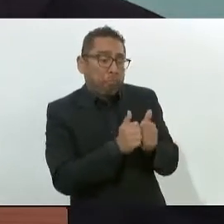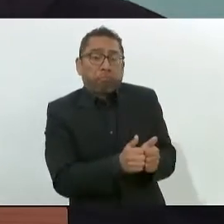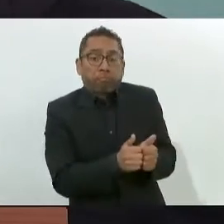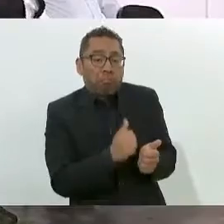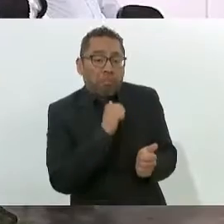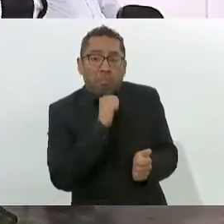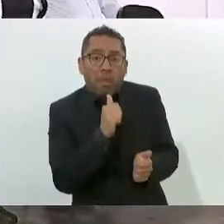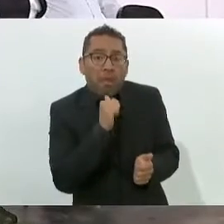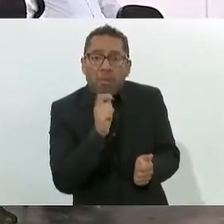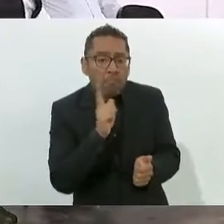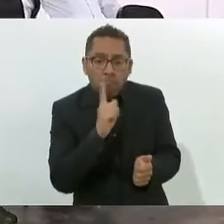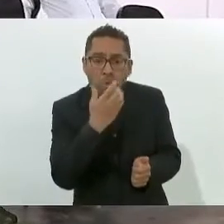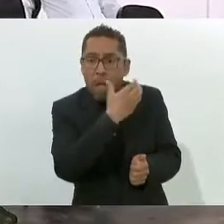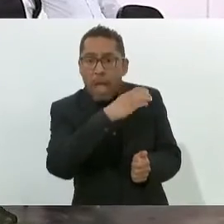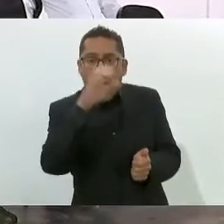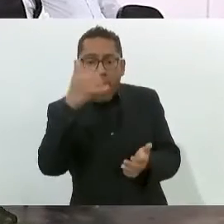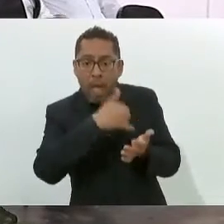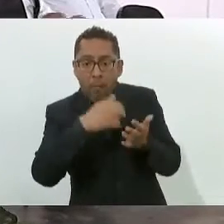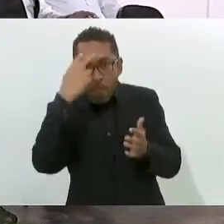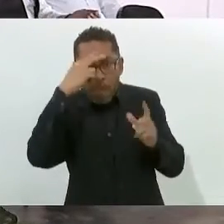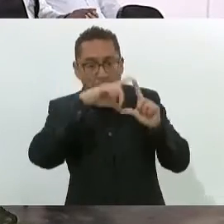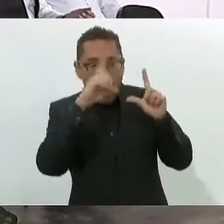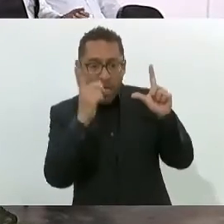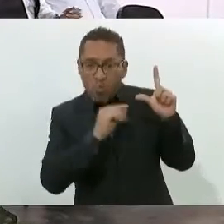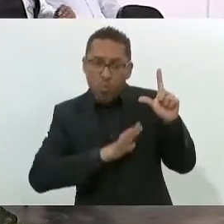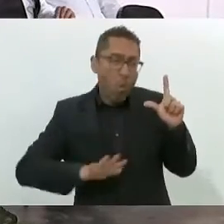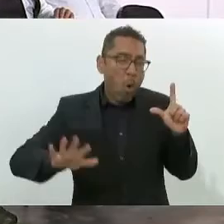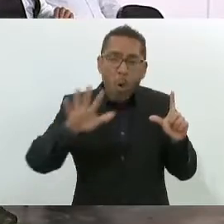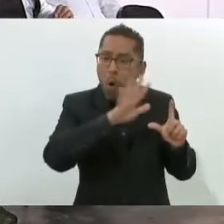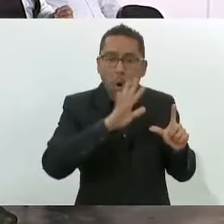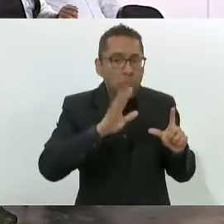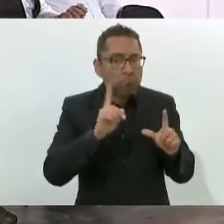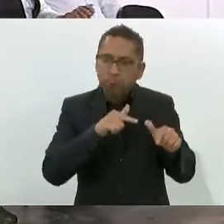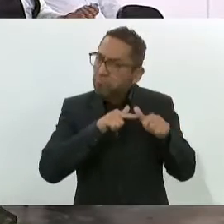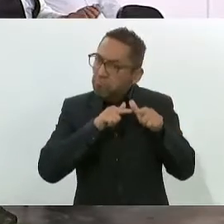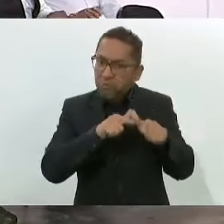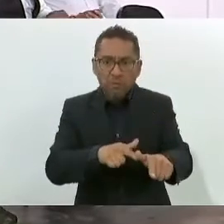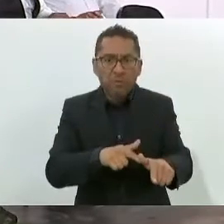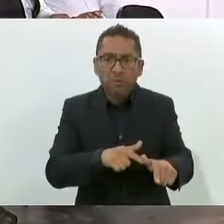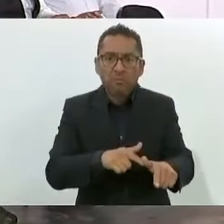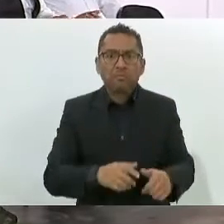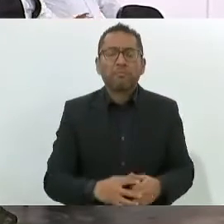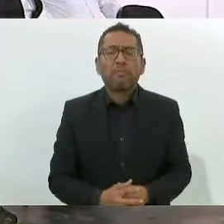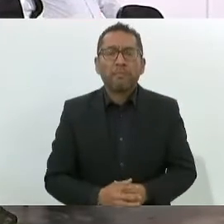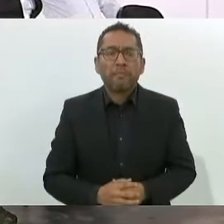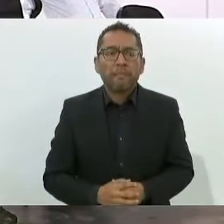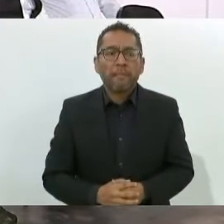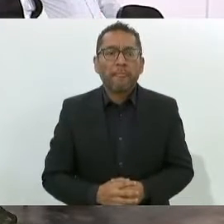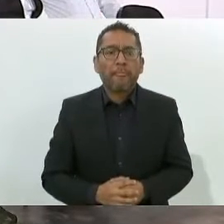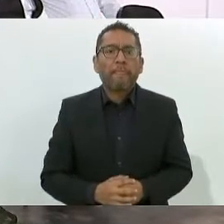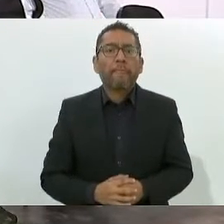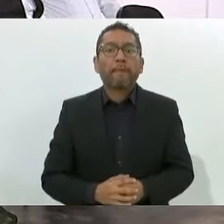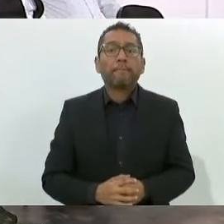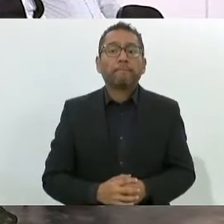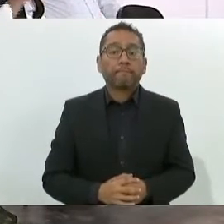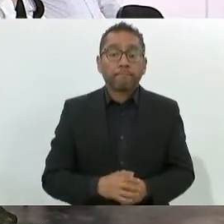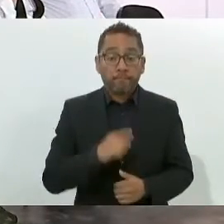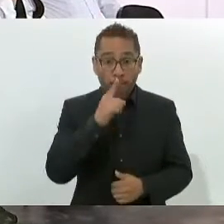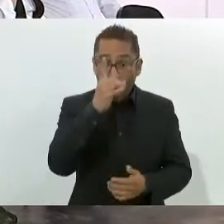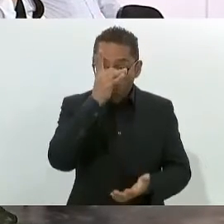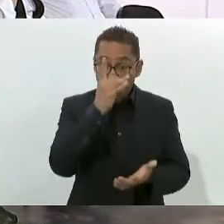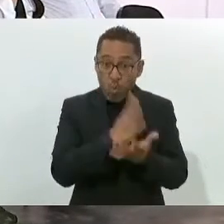agrícola del país. Por el contrario, fue el